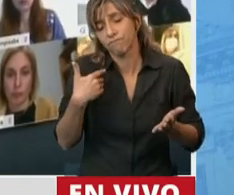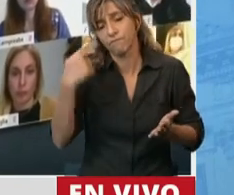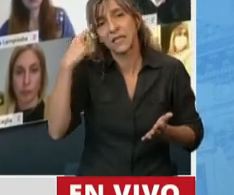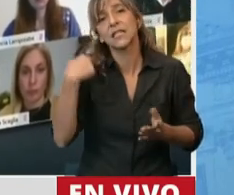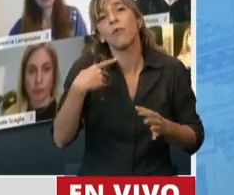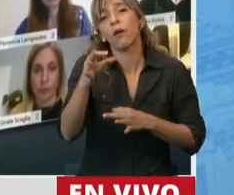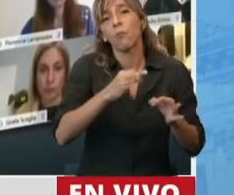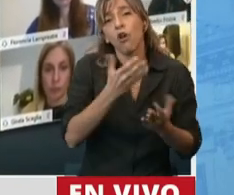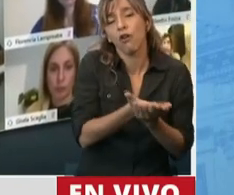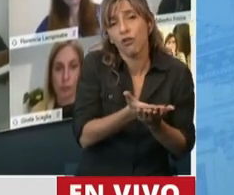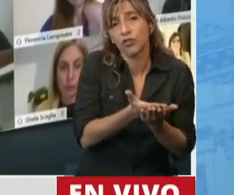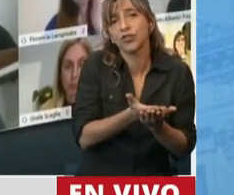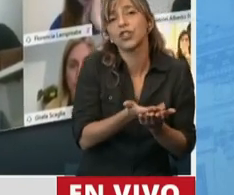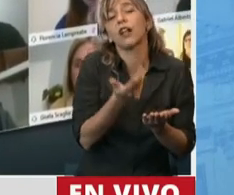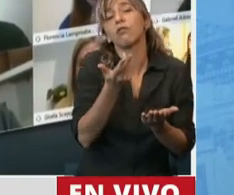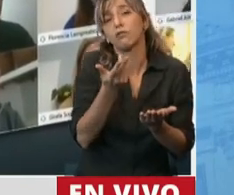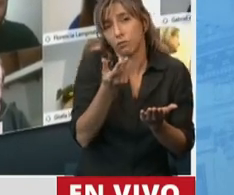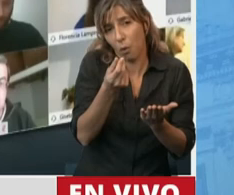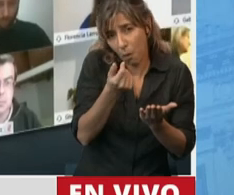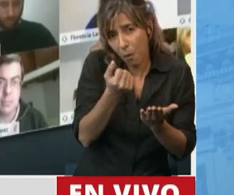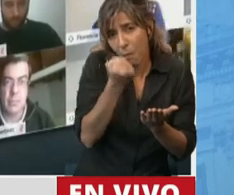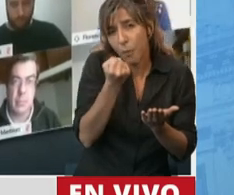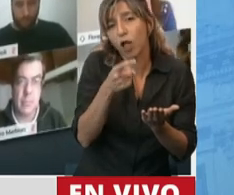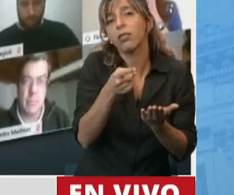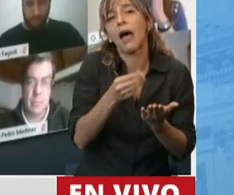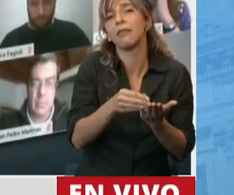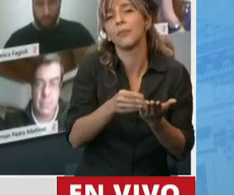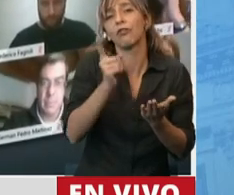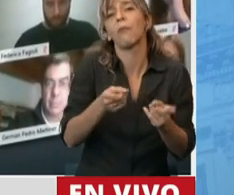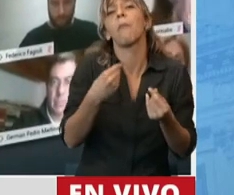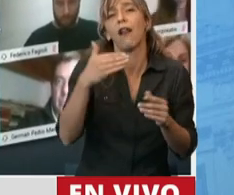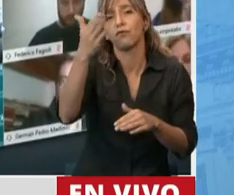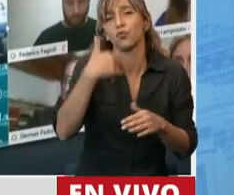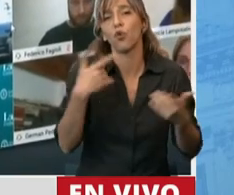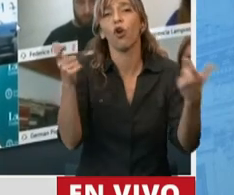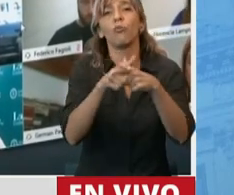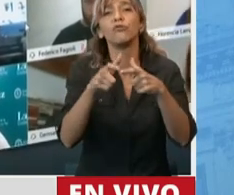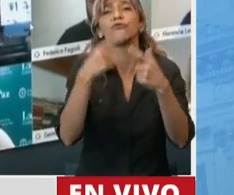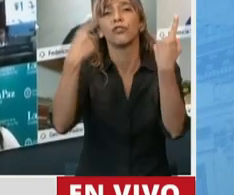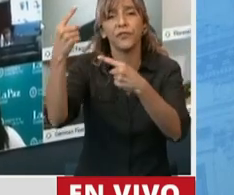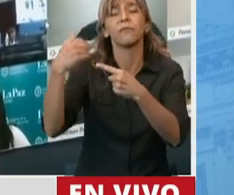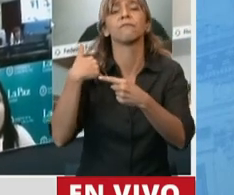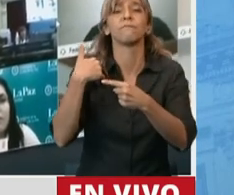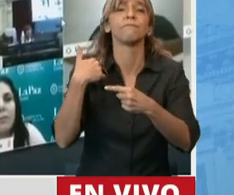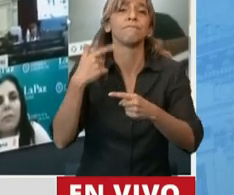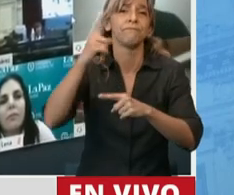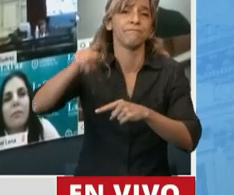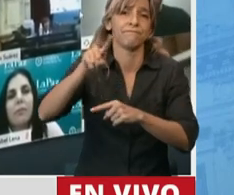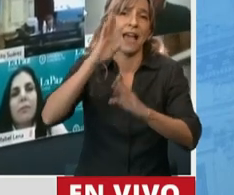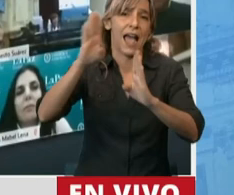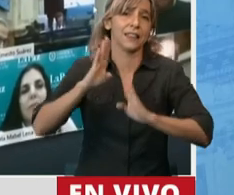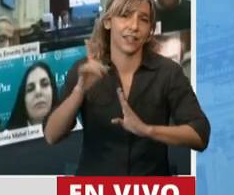se nos escuche más en las comisiones y también se nos escuche en las sesiones. De esta situación, como bien decimos, salimos todos